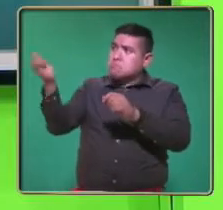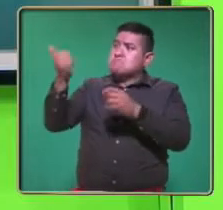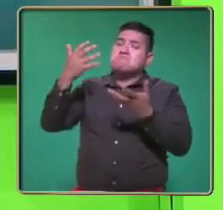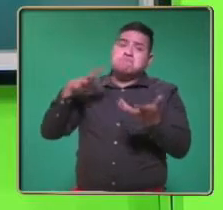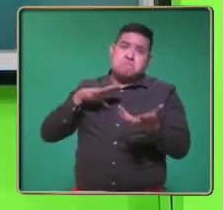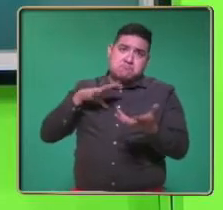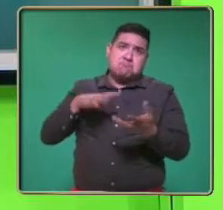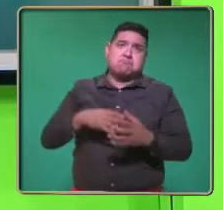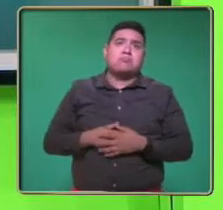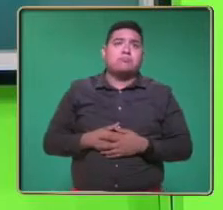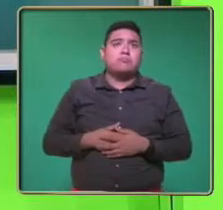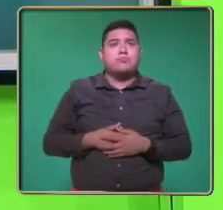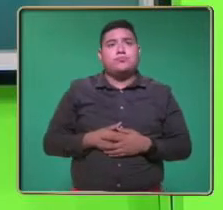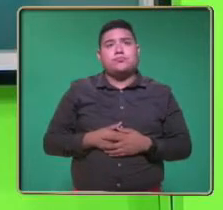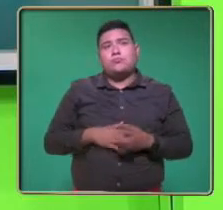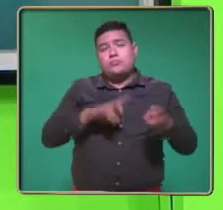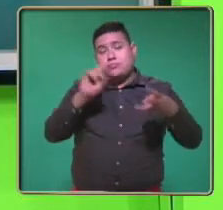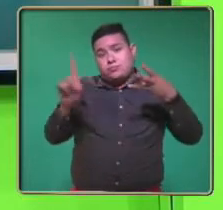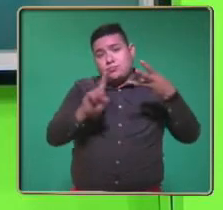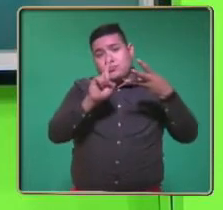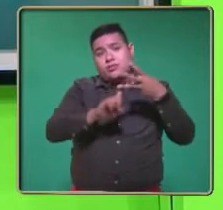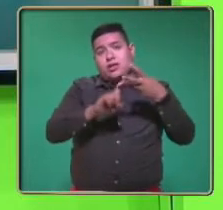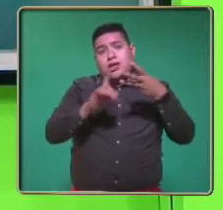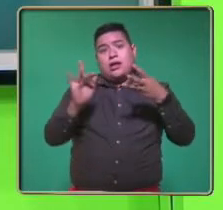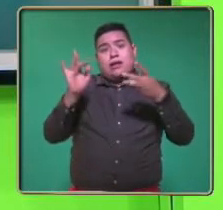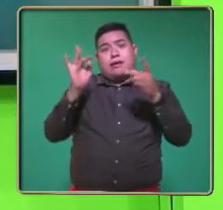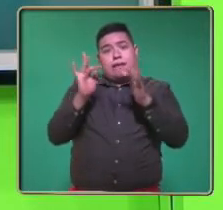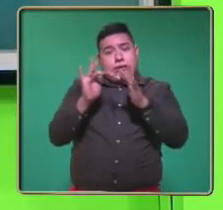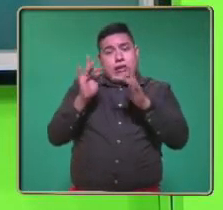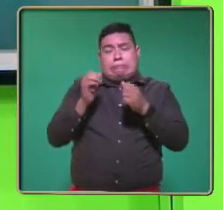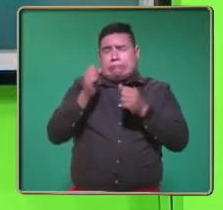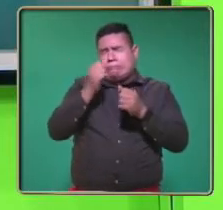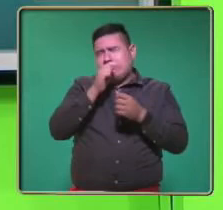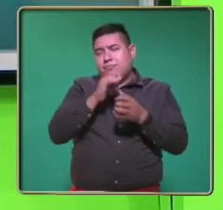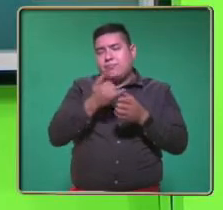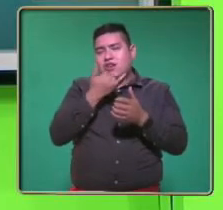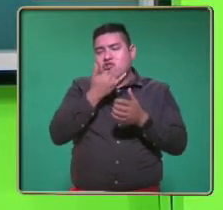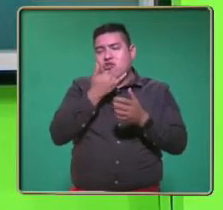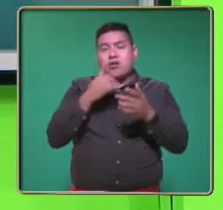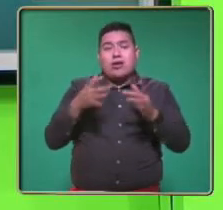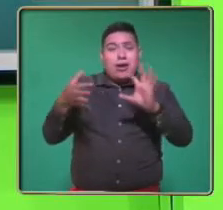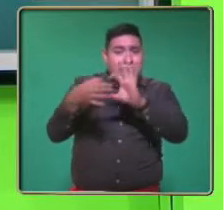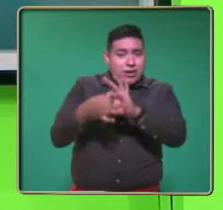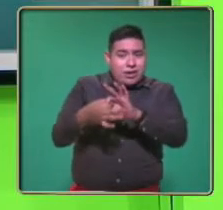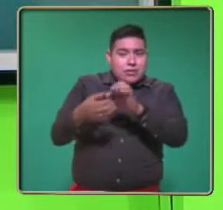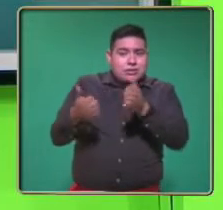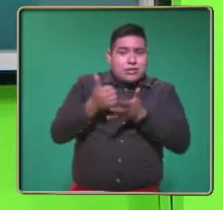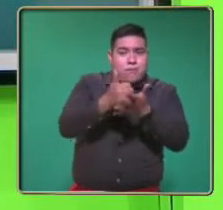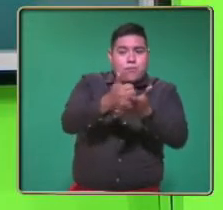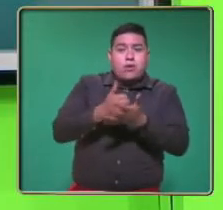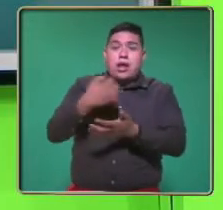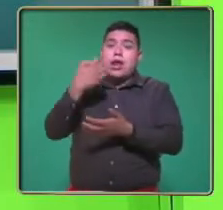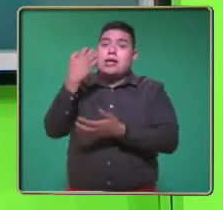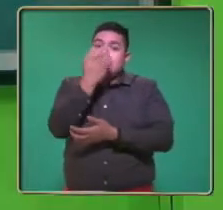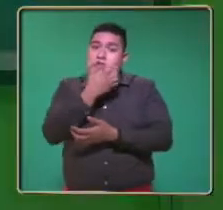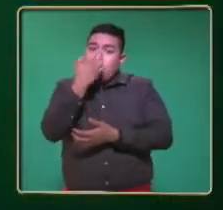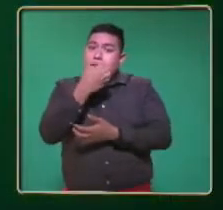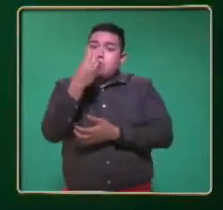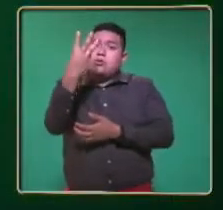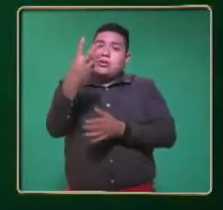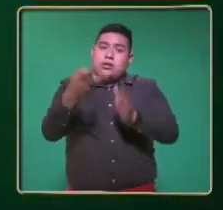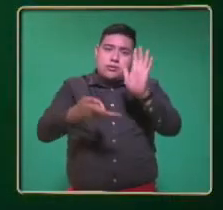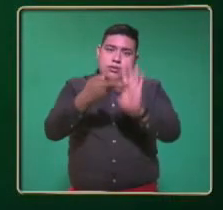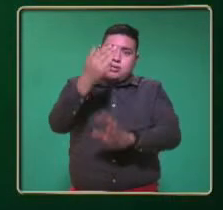visites. Otra de ellas también serían las redes de apoyo. En las escuelas se dan 3 veces al año y son